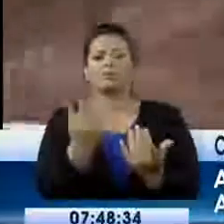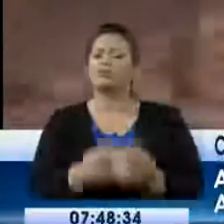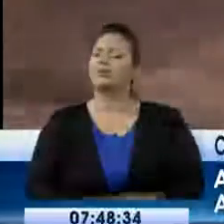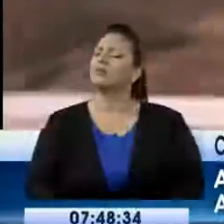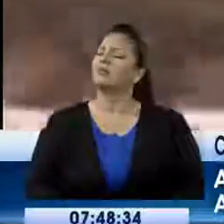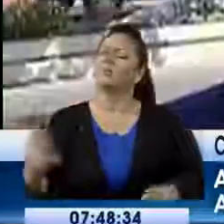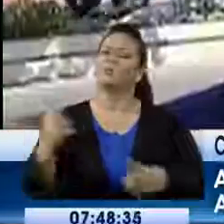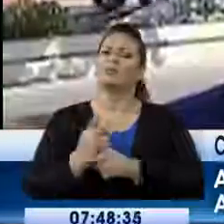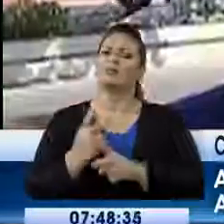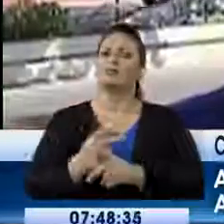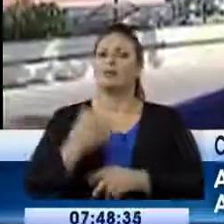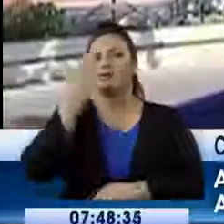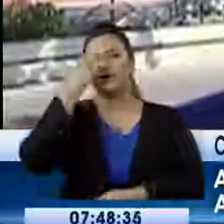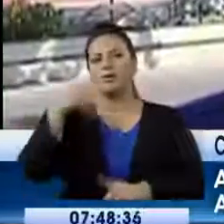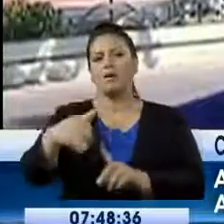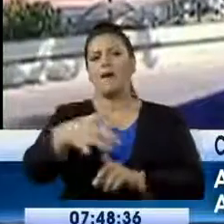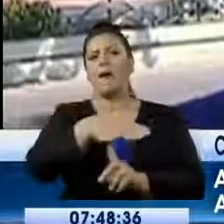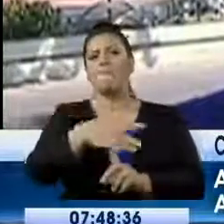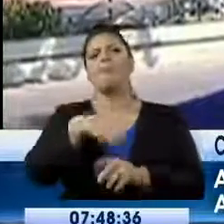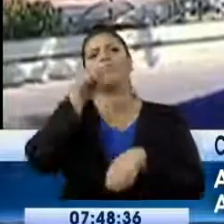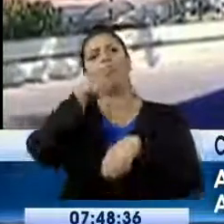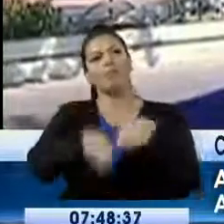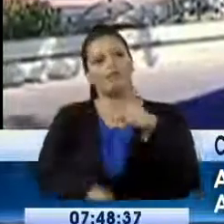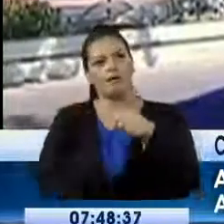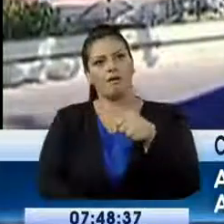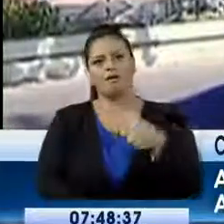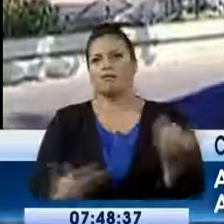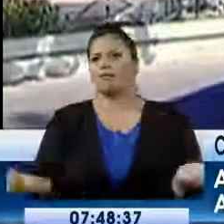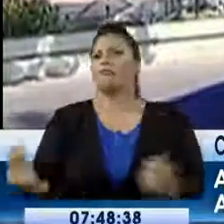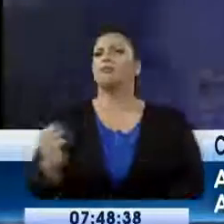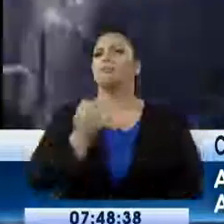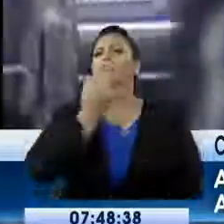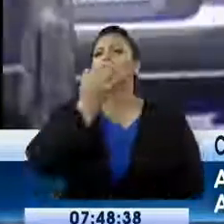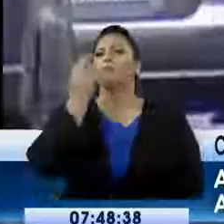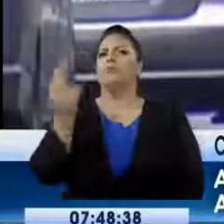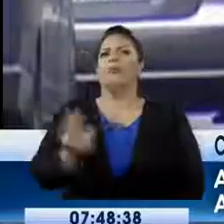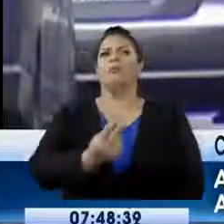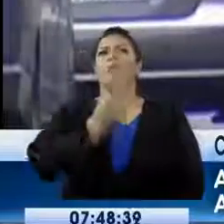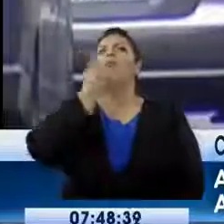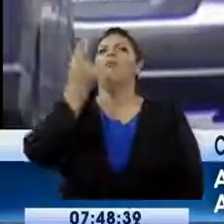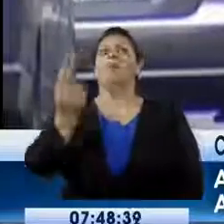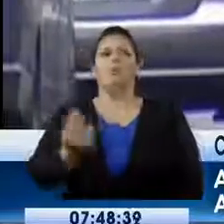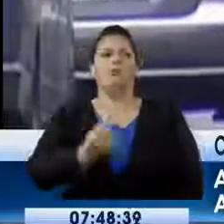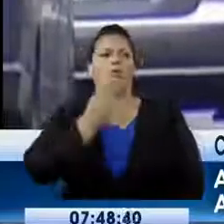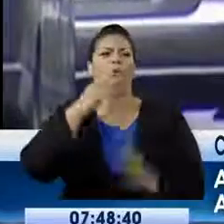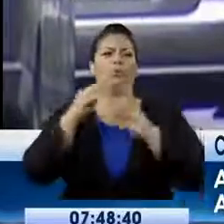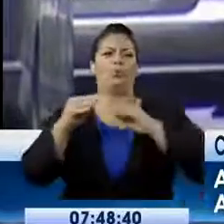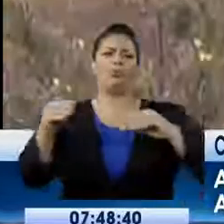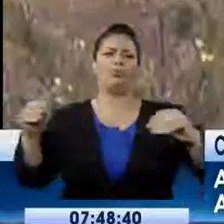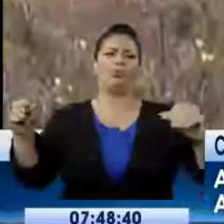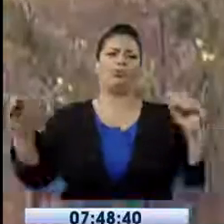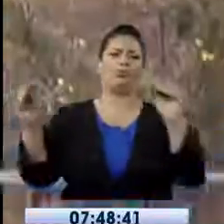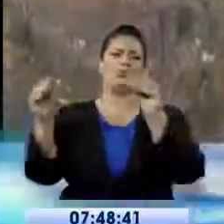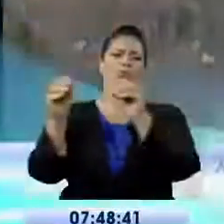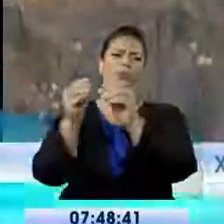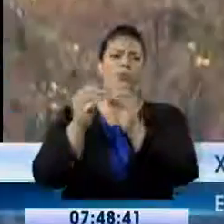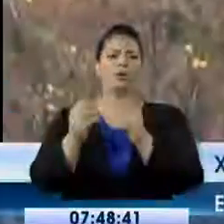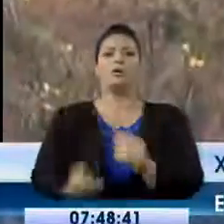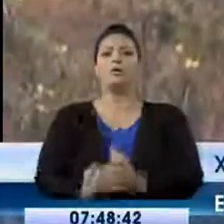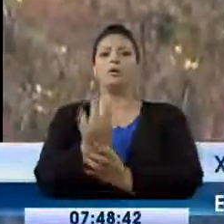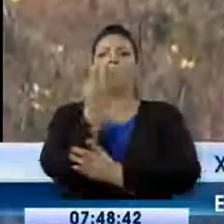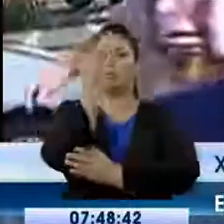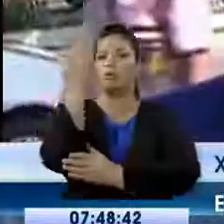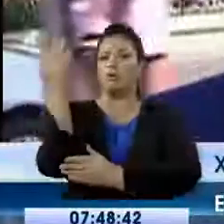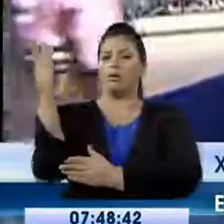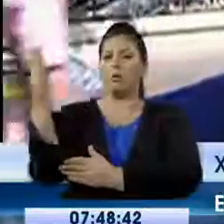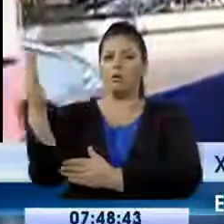medio ambiente. Nos perjudica a nosotros, sí, porque nosotros respiramos, estamos respirando CO2, estamos respirando dióxido de carbono, y los árboles o estos bosques lo